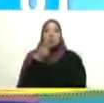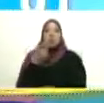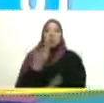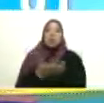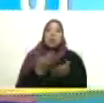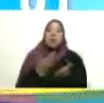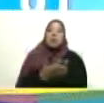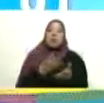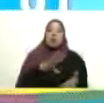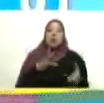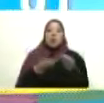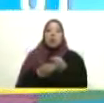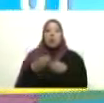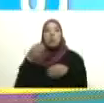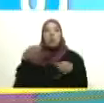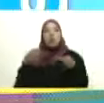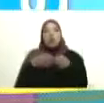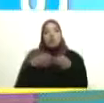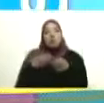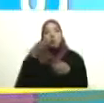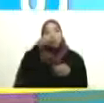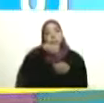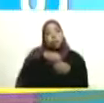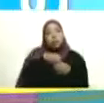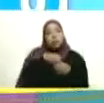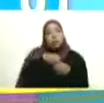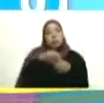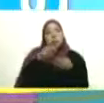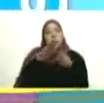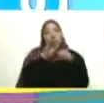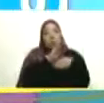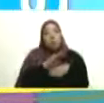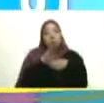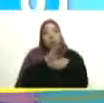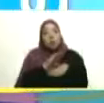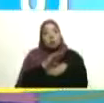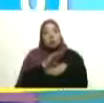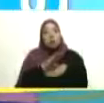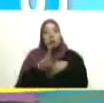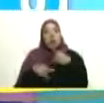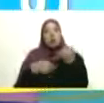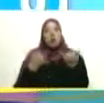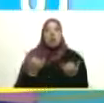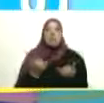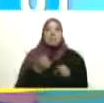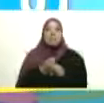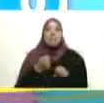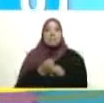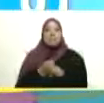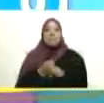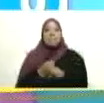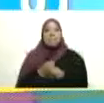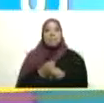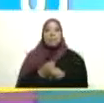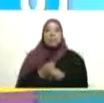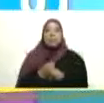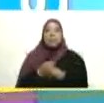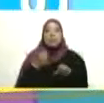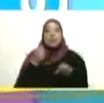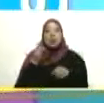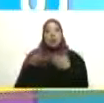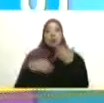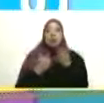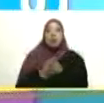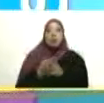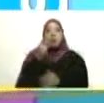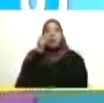se constituye en un fondo de reserva para tareas de mantenimiento que seguro se van a presentar. Se dañó el hidroneumático, ahí van a tener